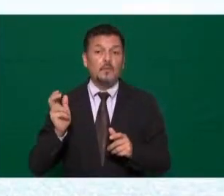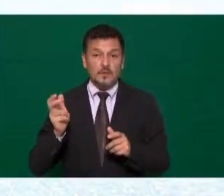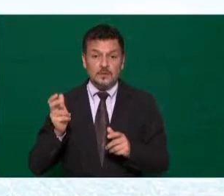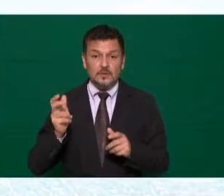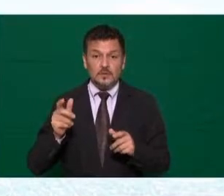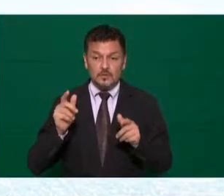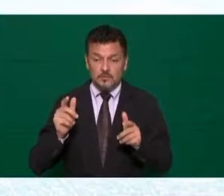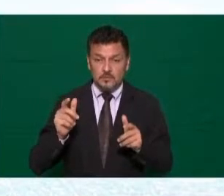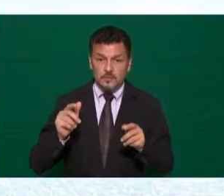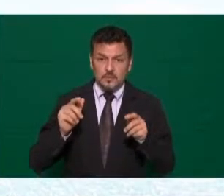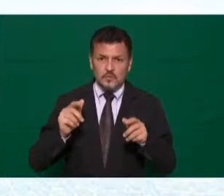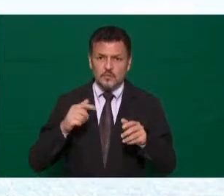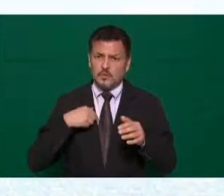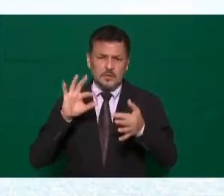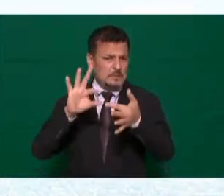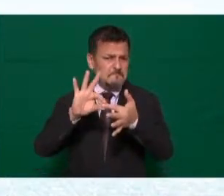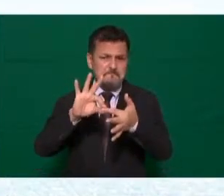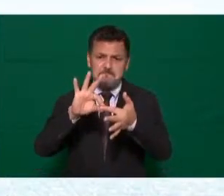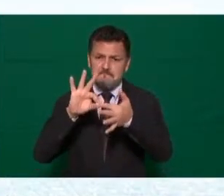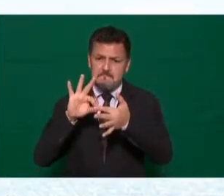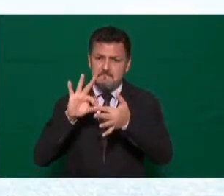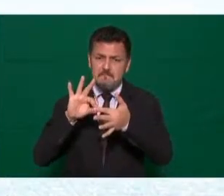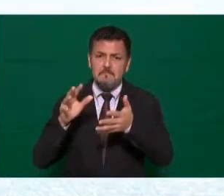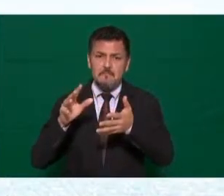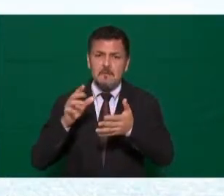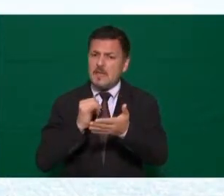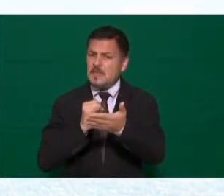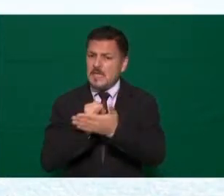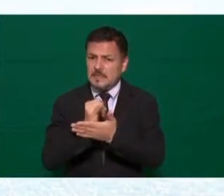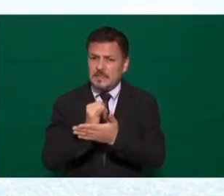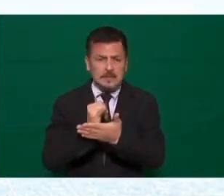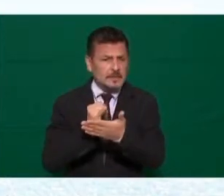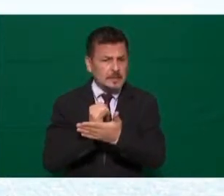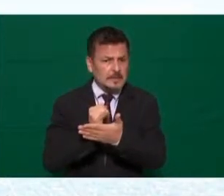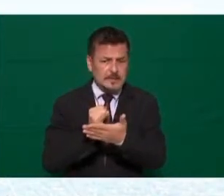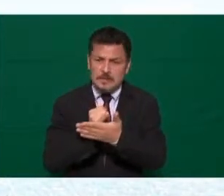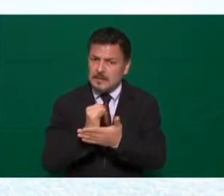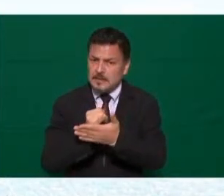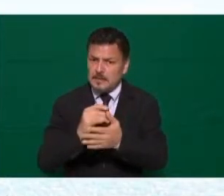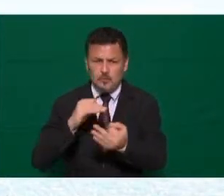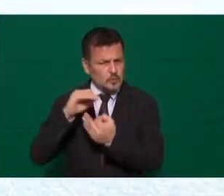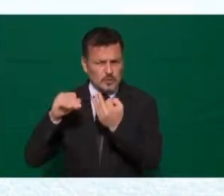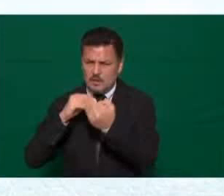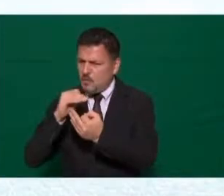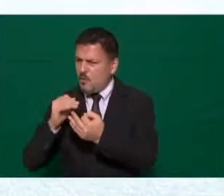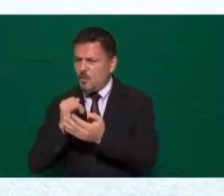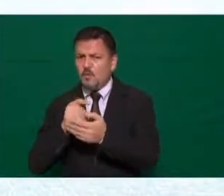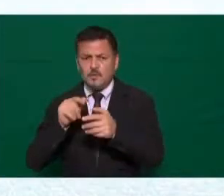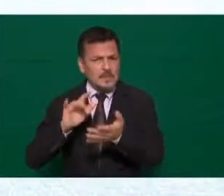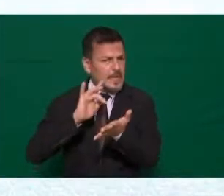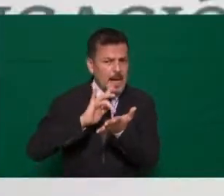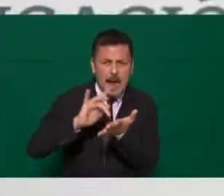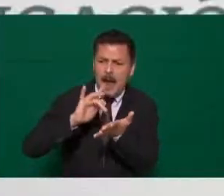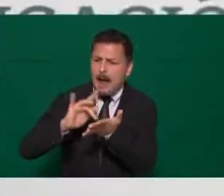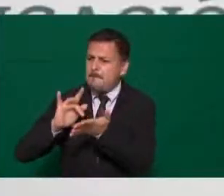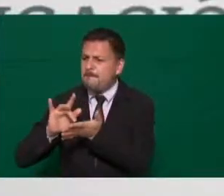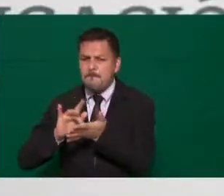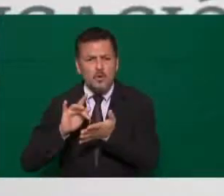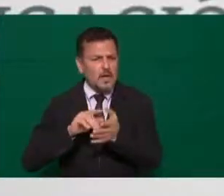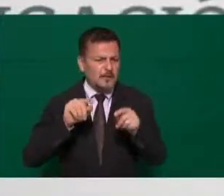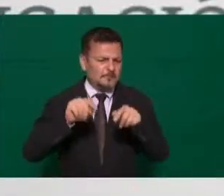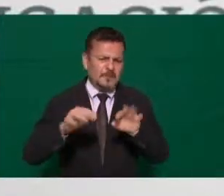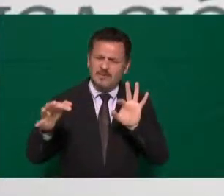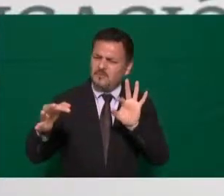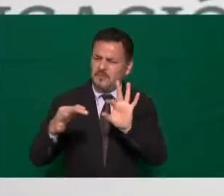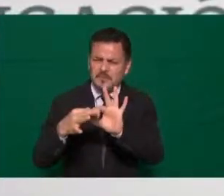se decidió, como lo estamos haciendo en todo, apoyar de manera directa